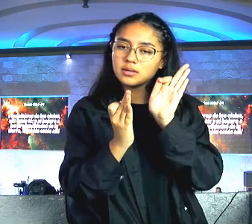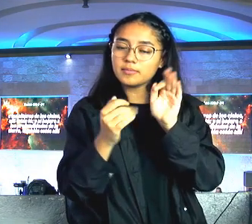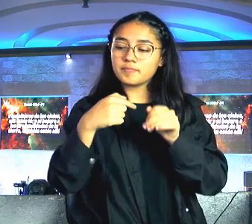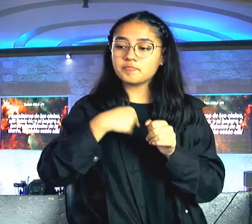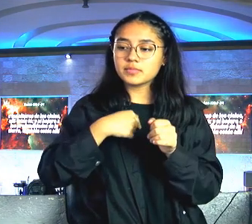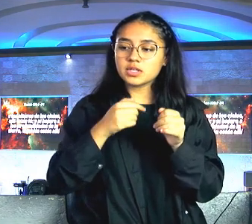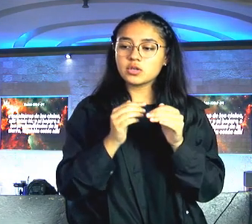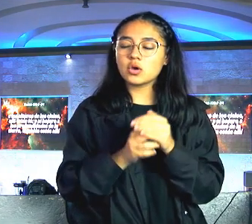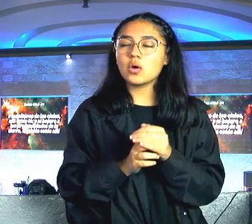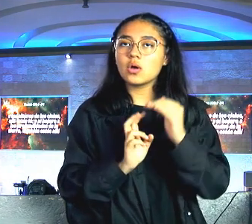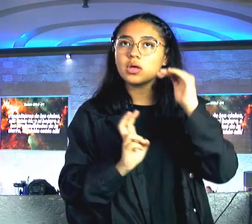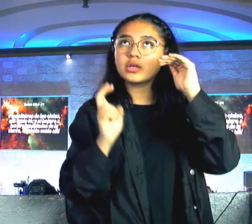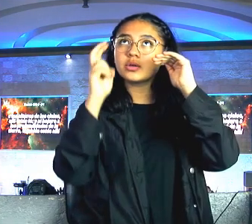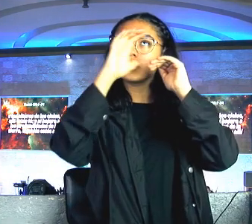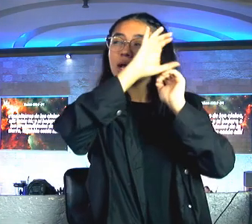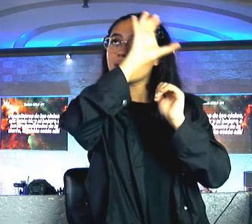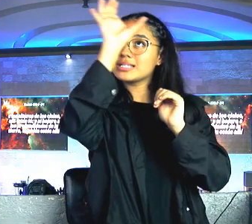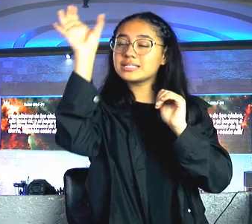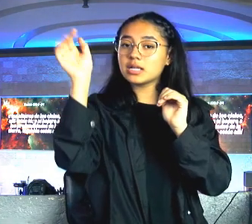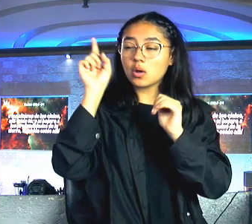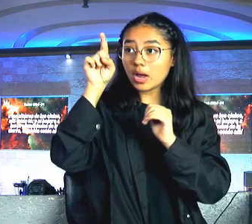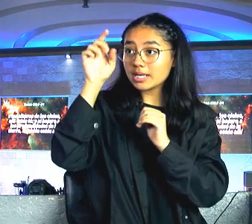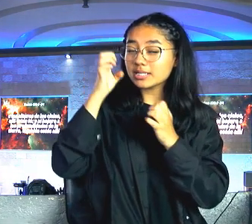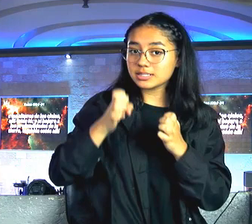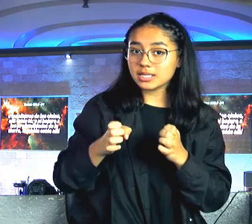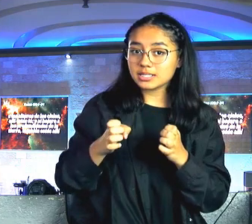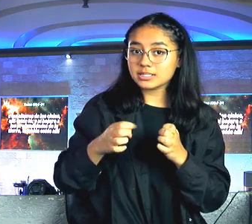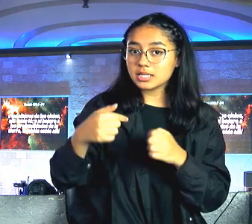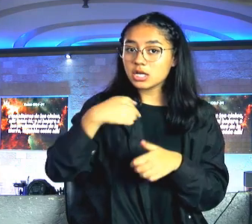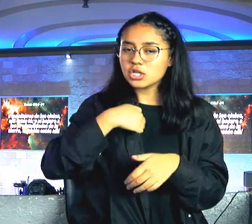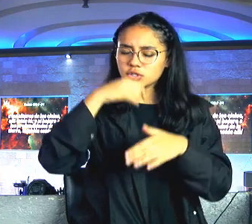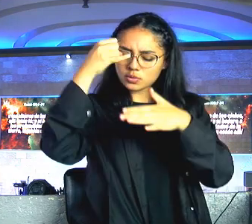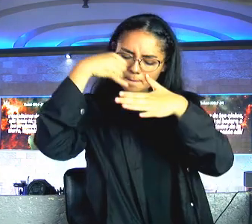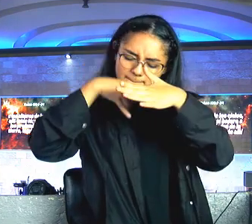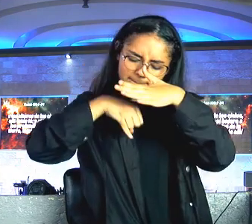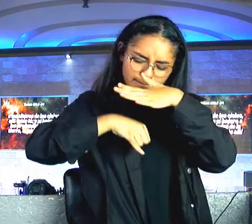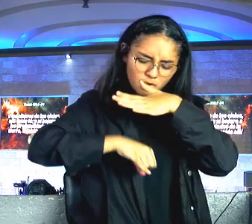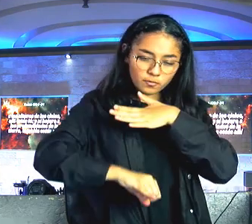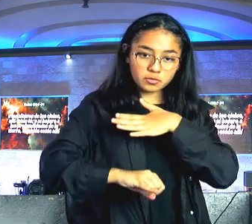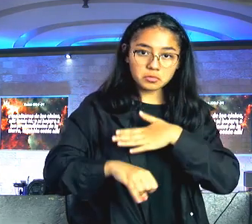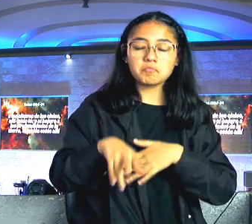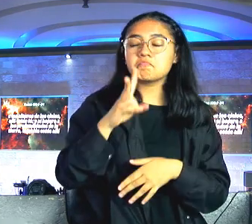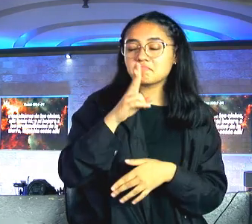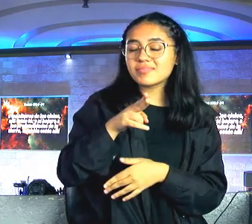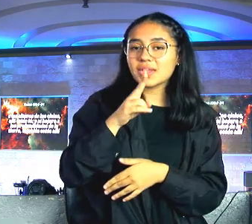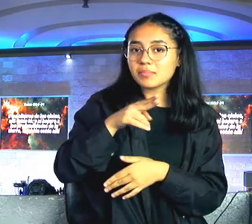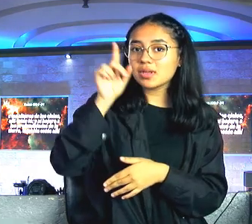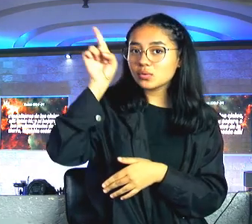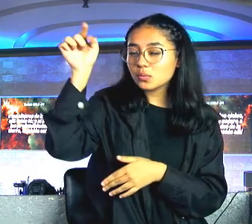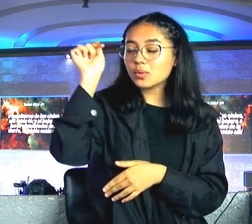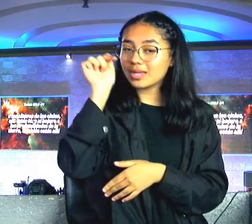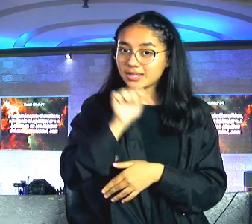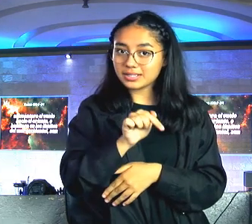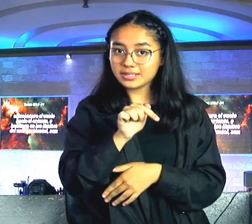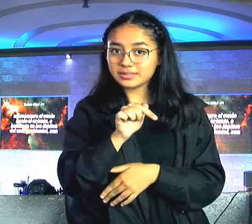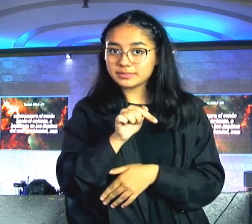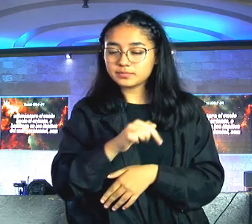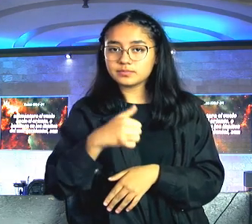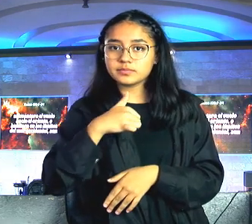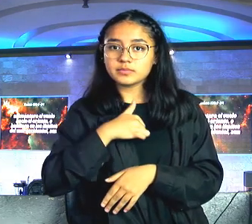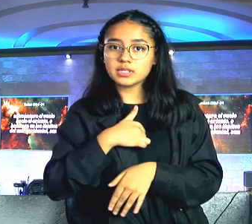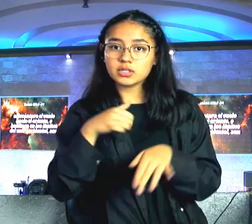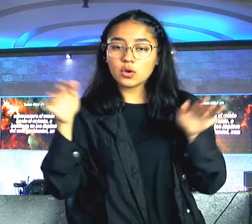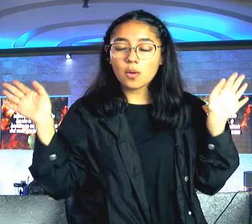de los cielos, ahí estás tú. Y si bajara a las profundidades de la tierra, también estás ahí. Y si levantara el